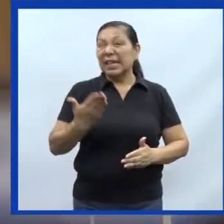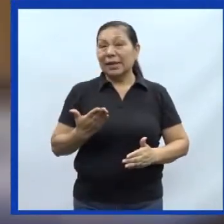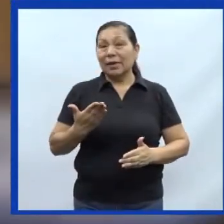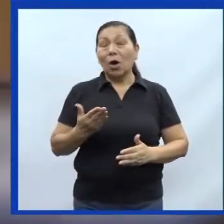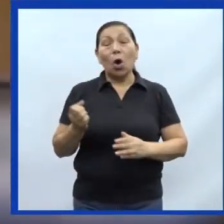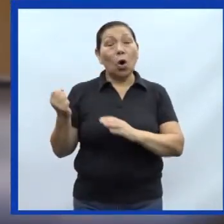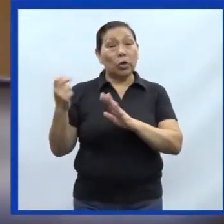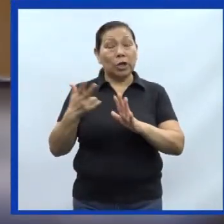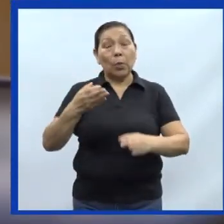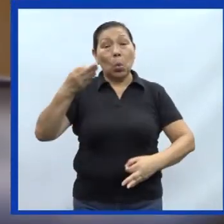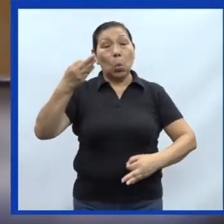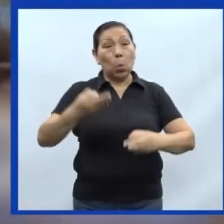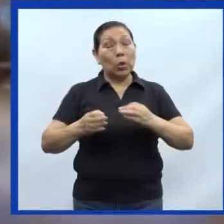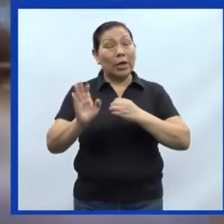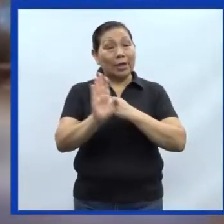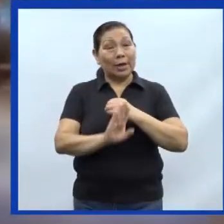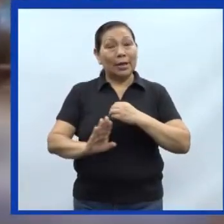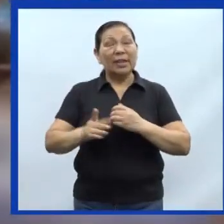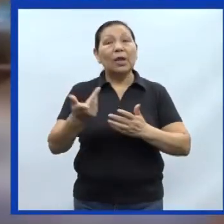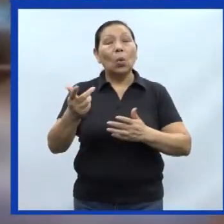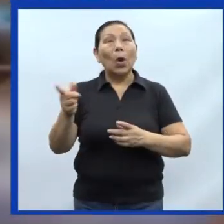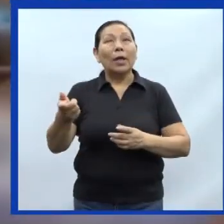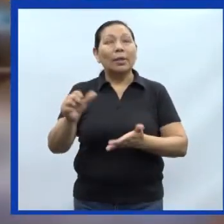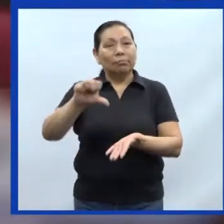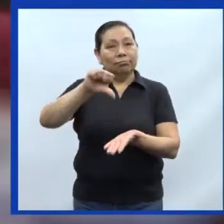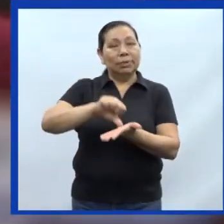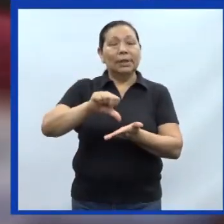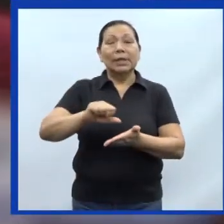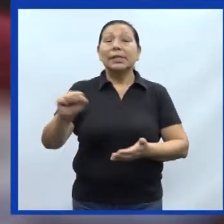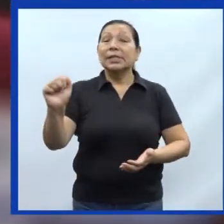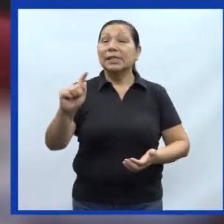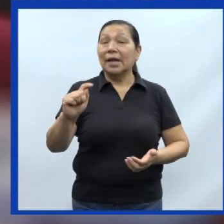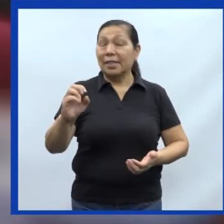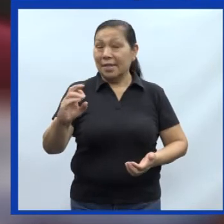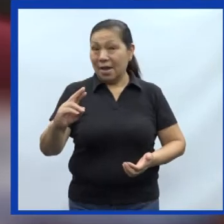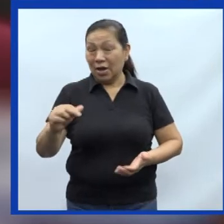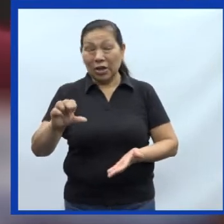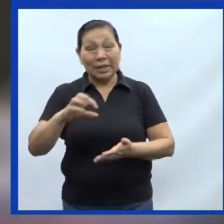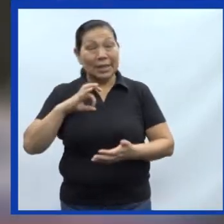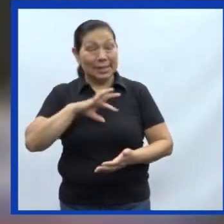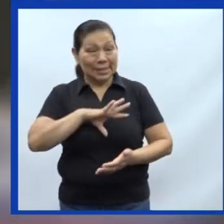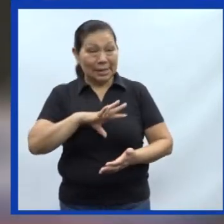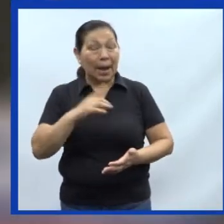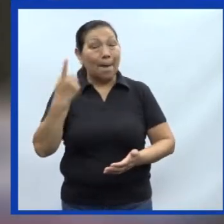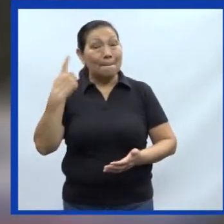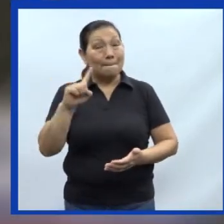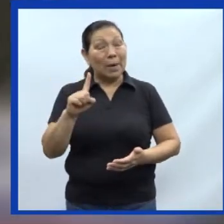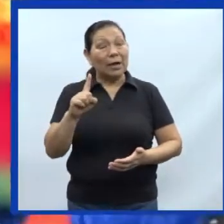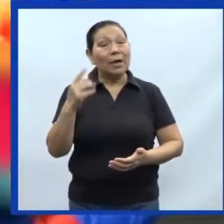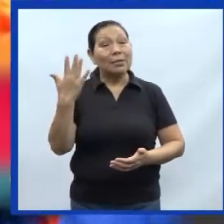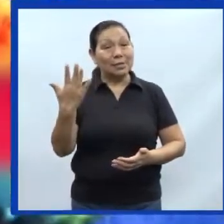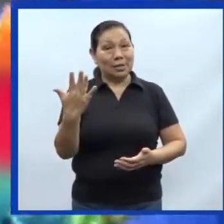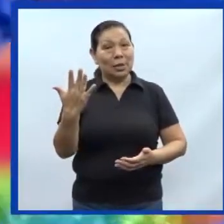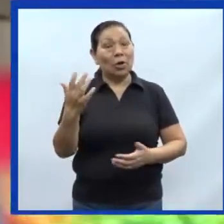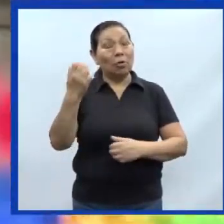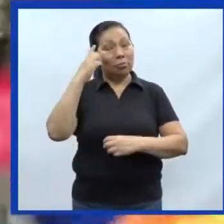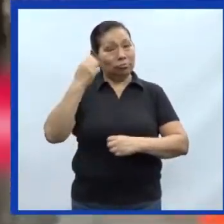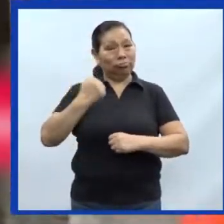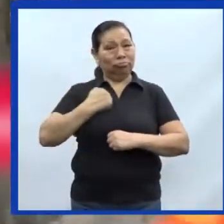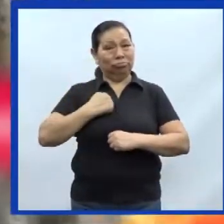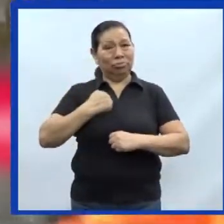el 8º Juzgado de Garantía de Santiago y además decretó la prisión preventiva para 5 de los